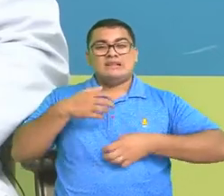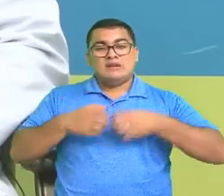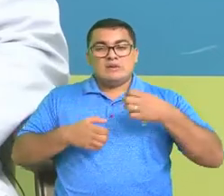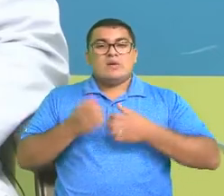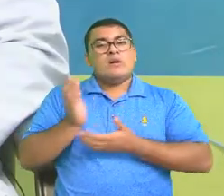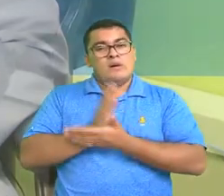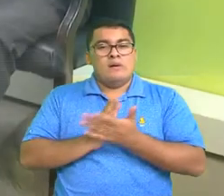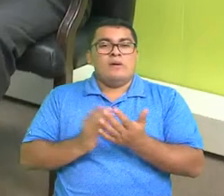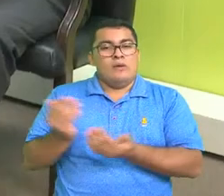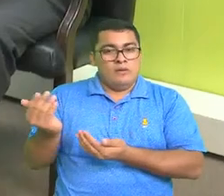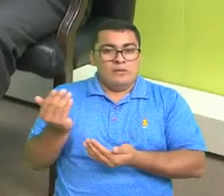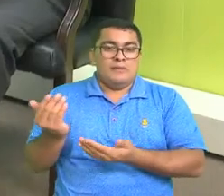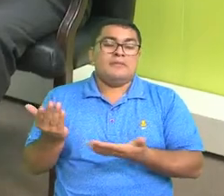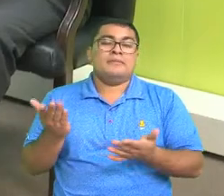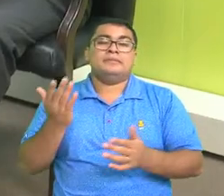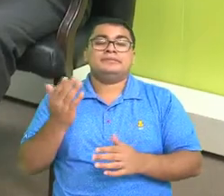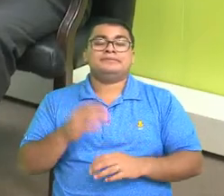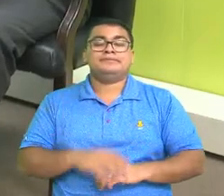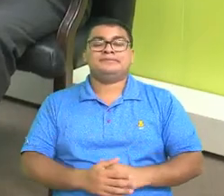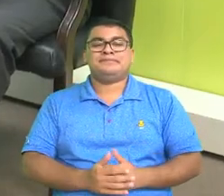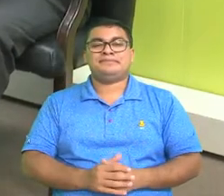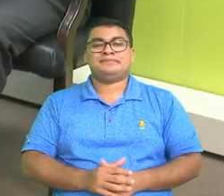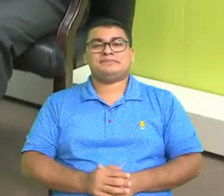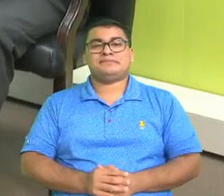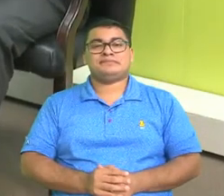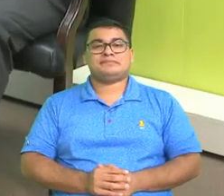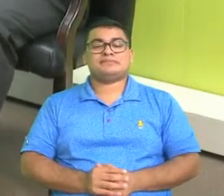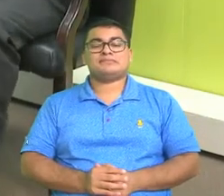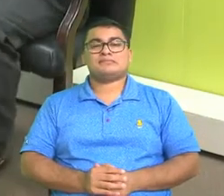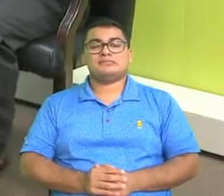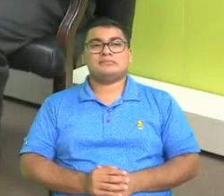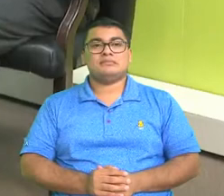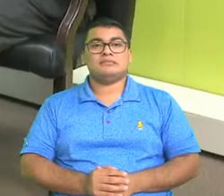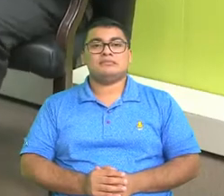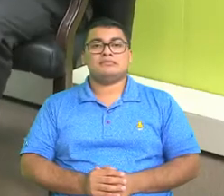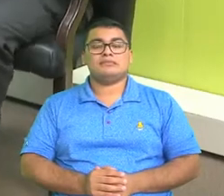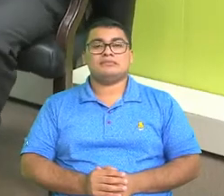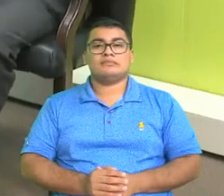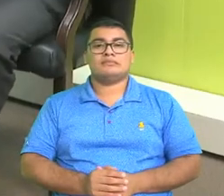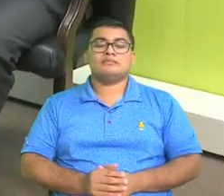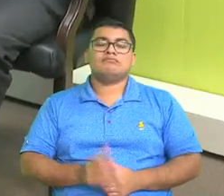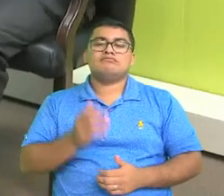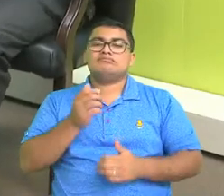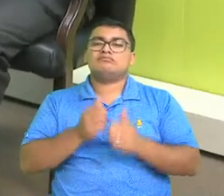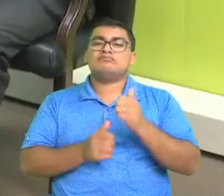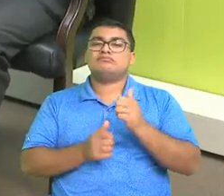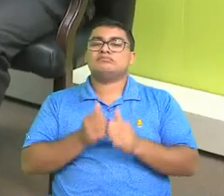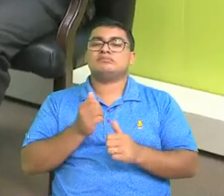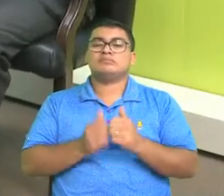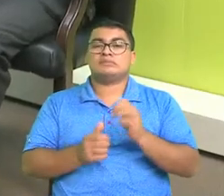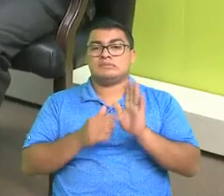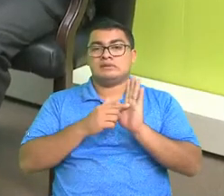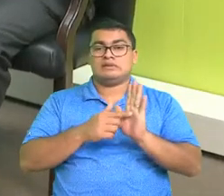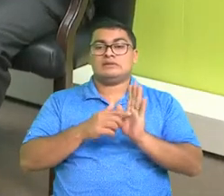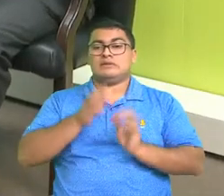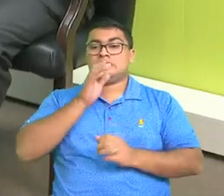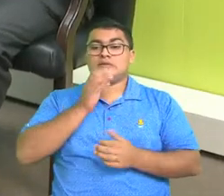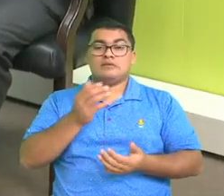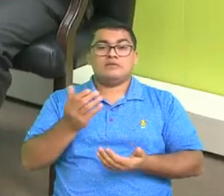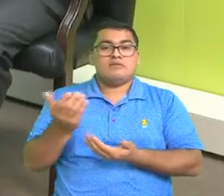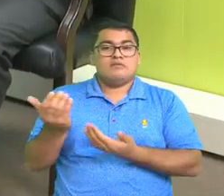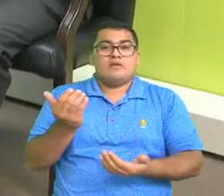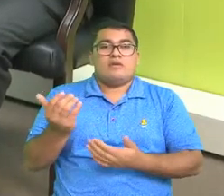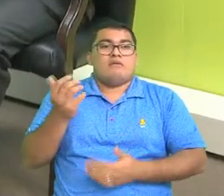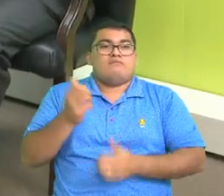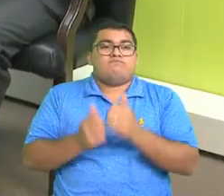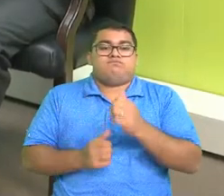niños y sus afectaciones. Doctor, hablemos de esa afectación. Sí. Cuando un niño está intolerante a